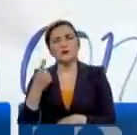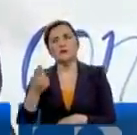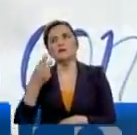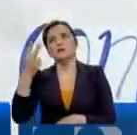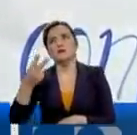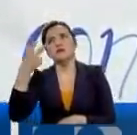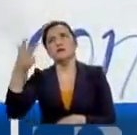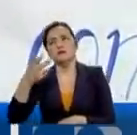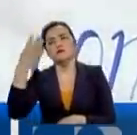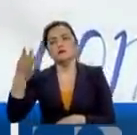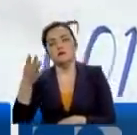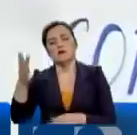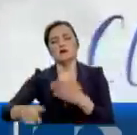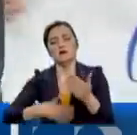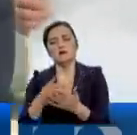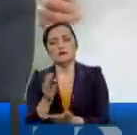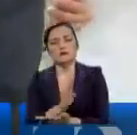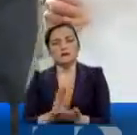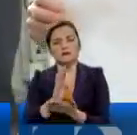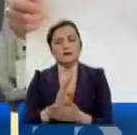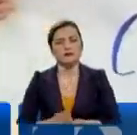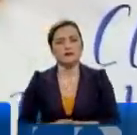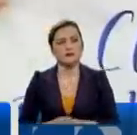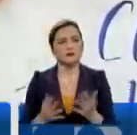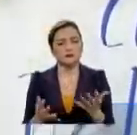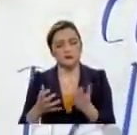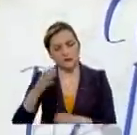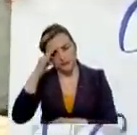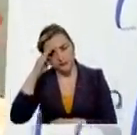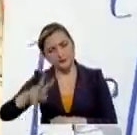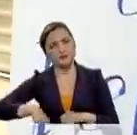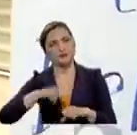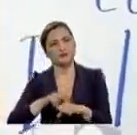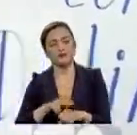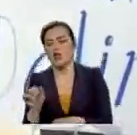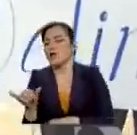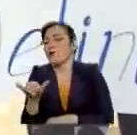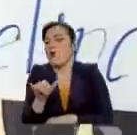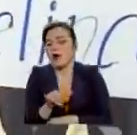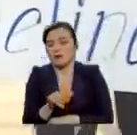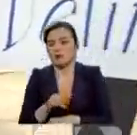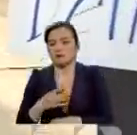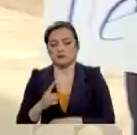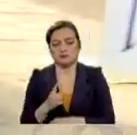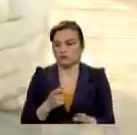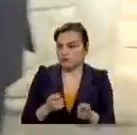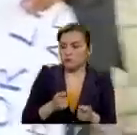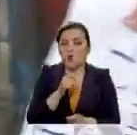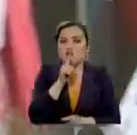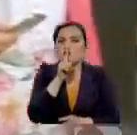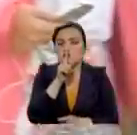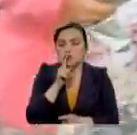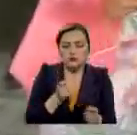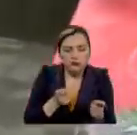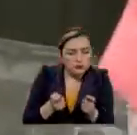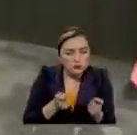Y aquí a todo el barrio, así mismo la Policía Nacional debería sorprendernos haciendo batidas,